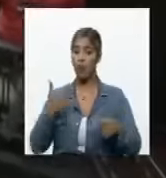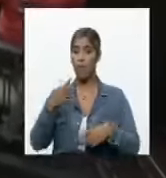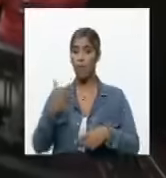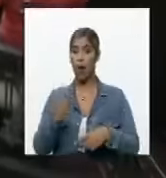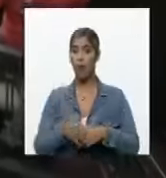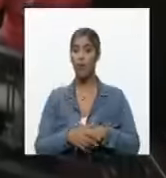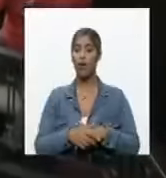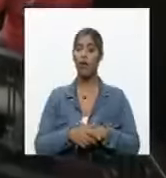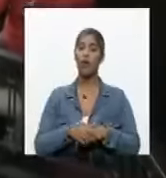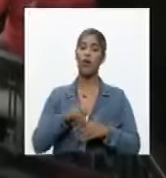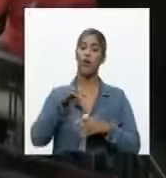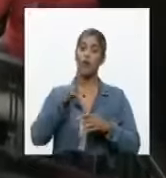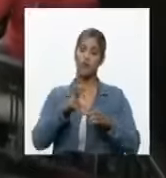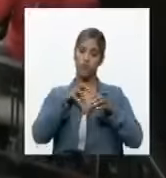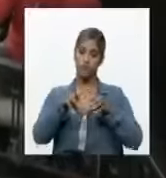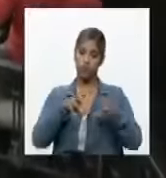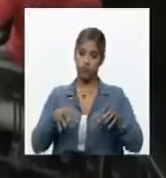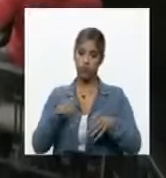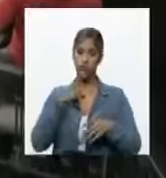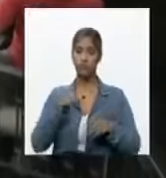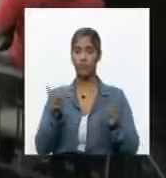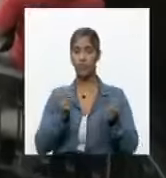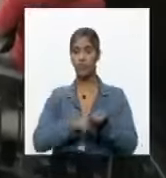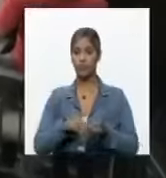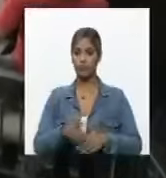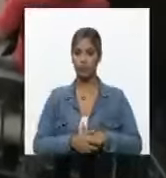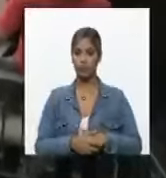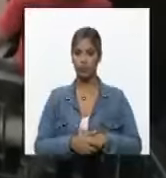las 2/3 partes. Es todo, presidente.